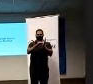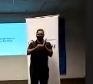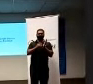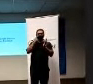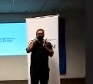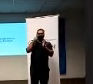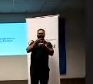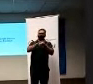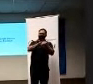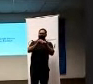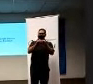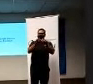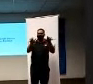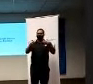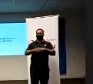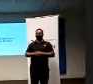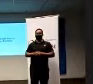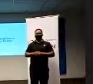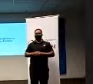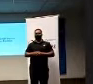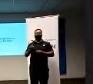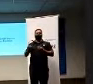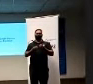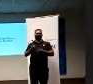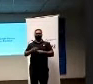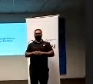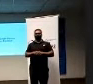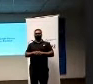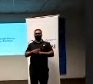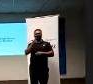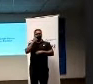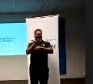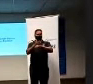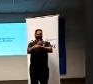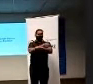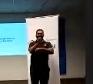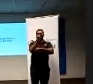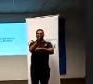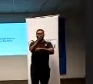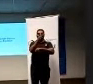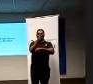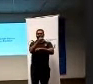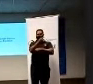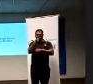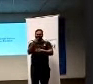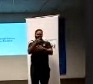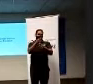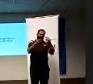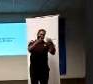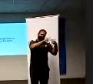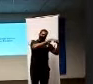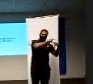cuenta las 8 últimas semanas para saber cómo se va a ir moviendo en todos los departamentos con respecto a los